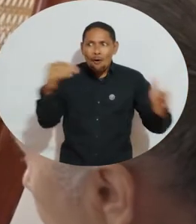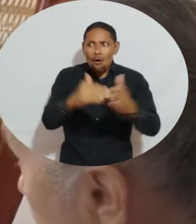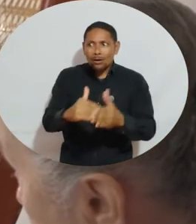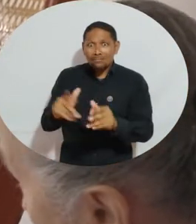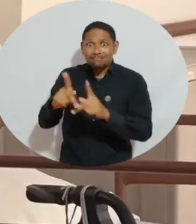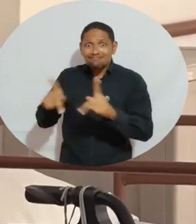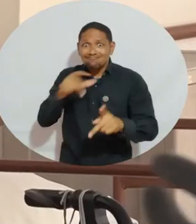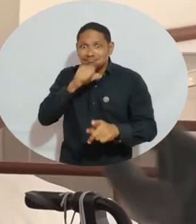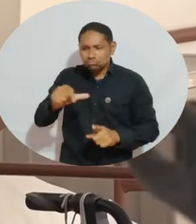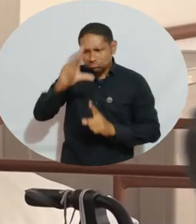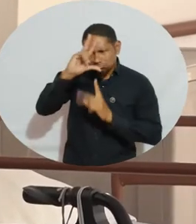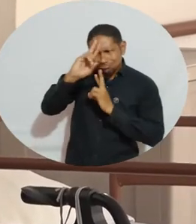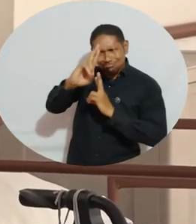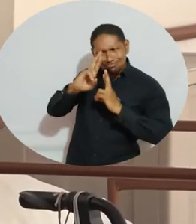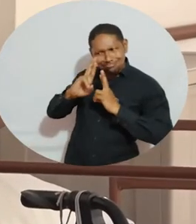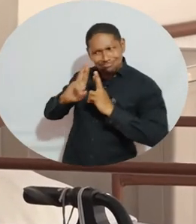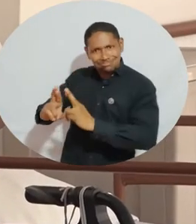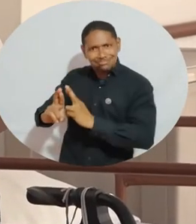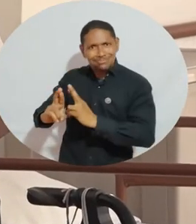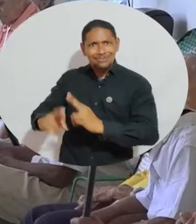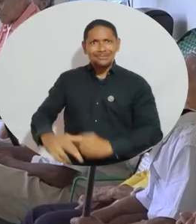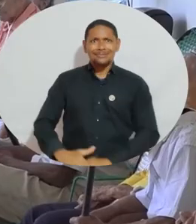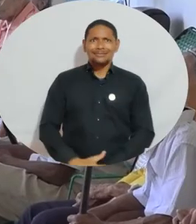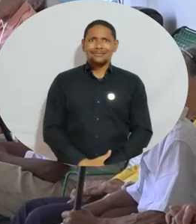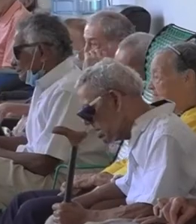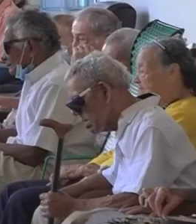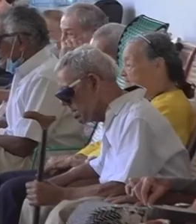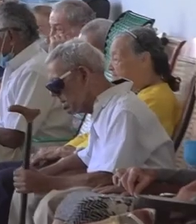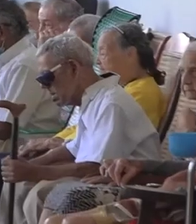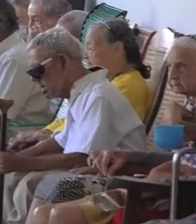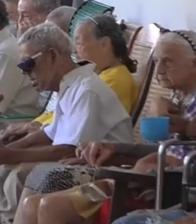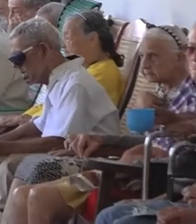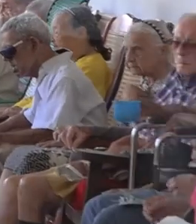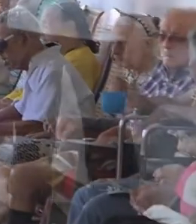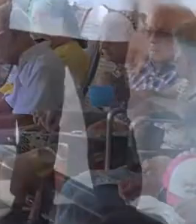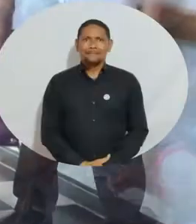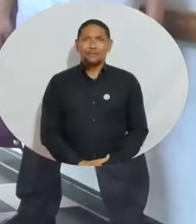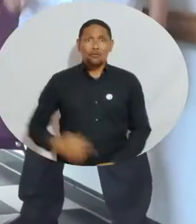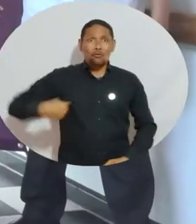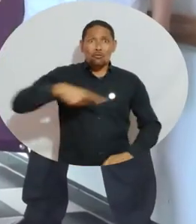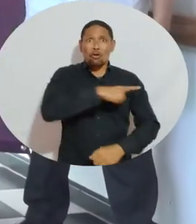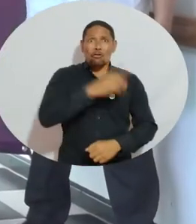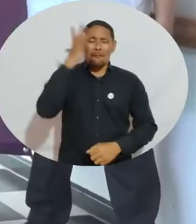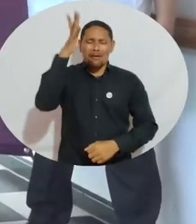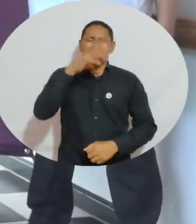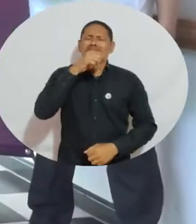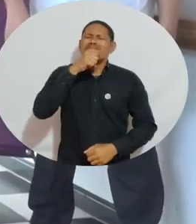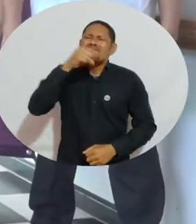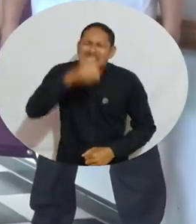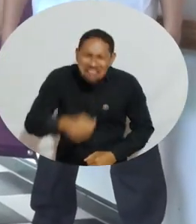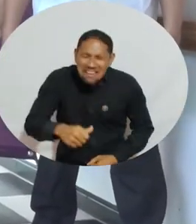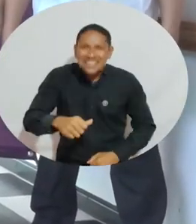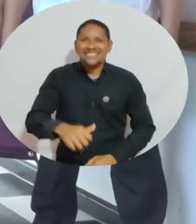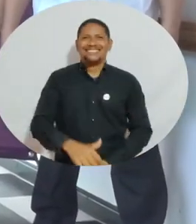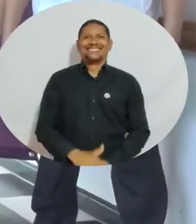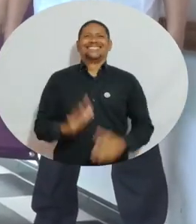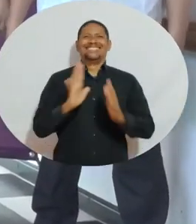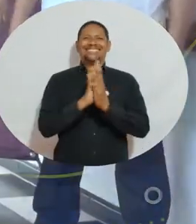la dignidad a las personas mayores en sus últimos años de vida. ¡Vaya, vamos todos! ¡A